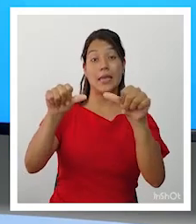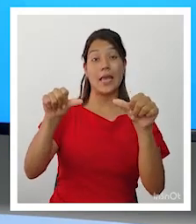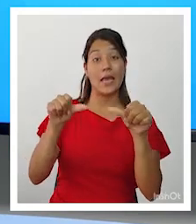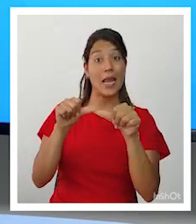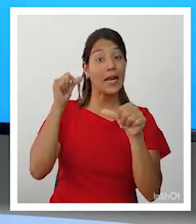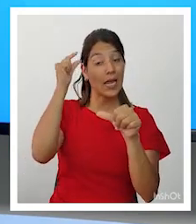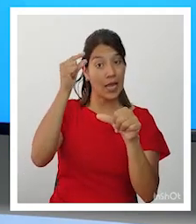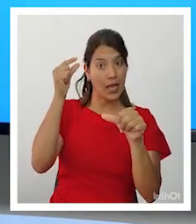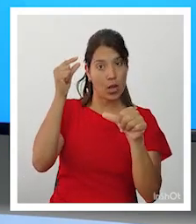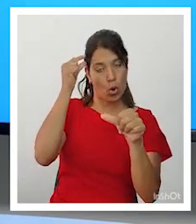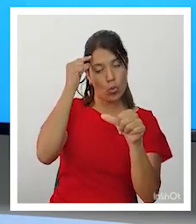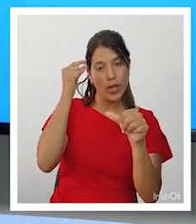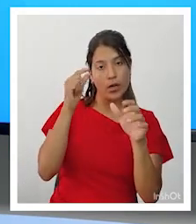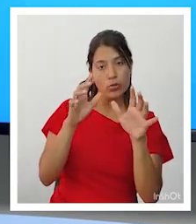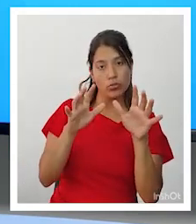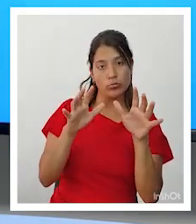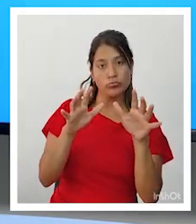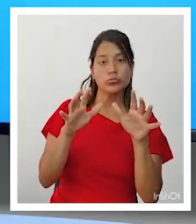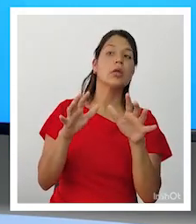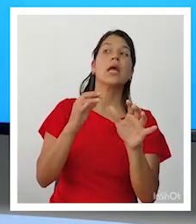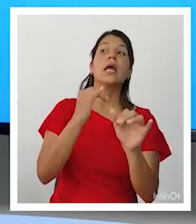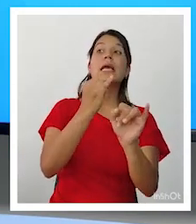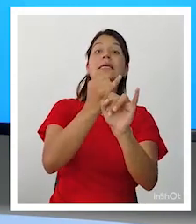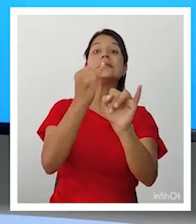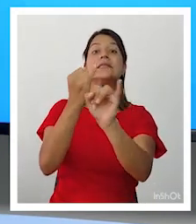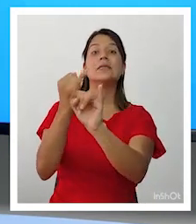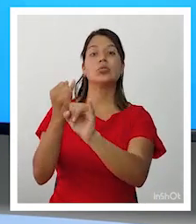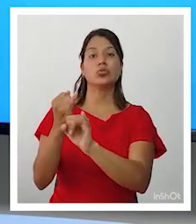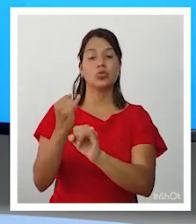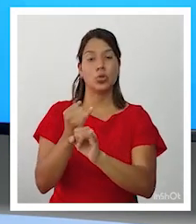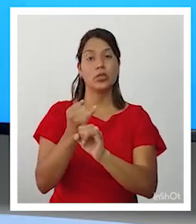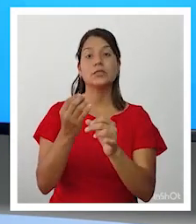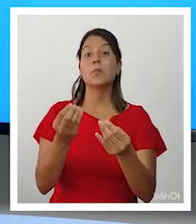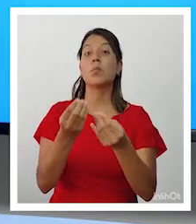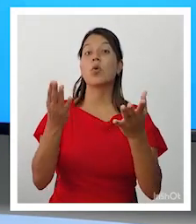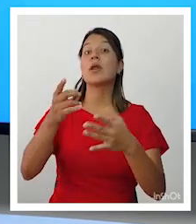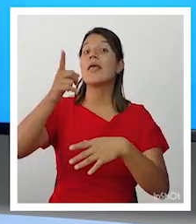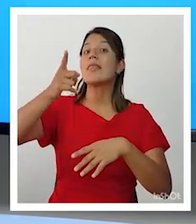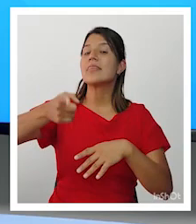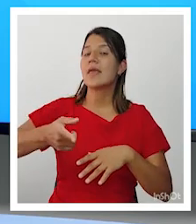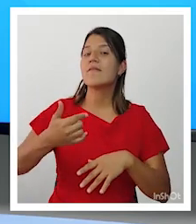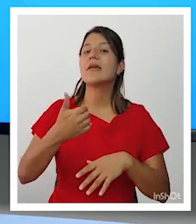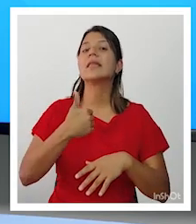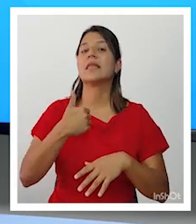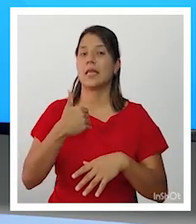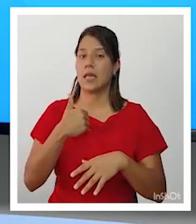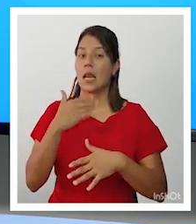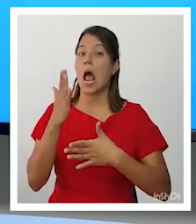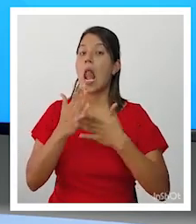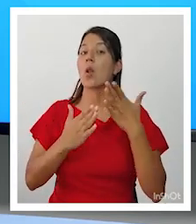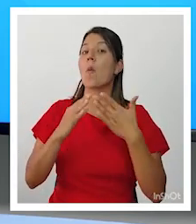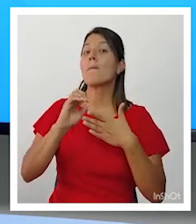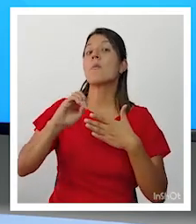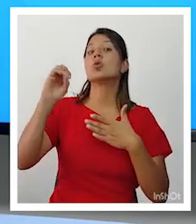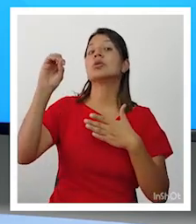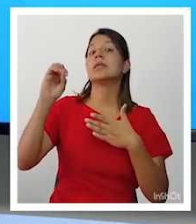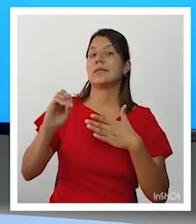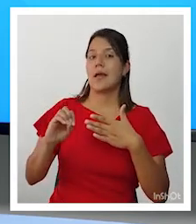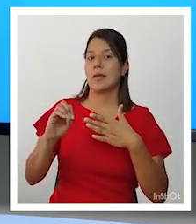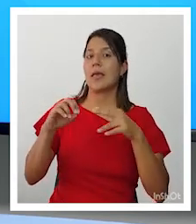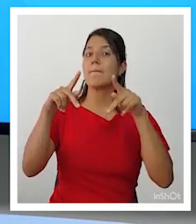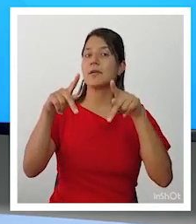menos, las instituciones tengan un porcentaje de personas